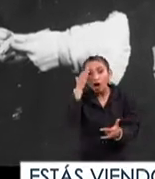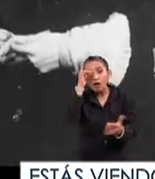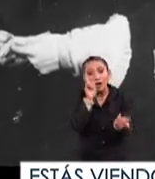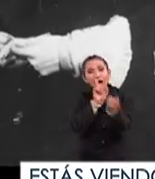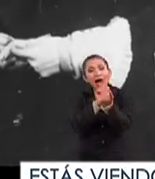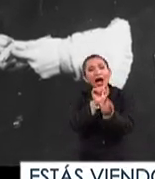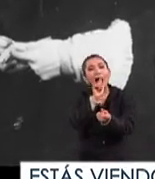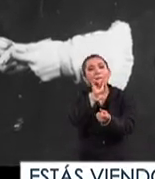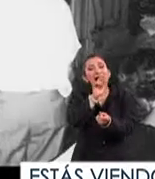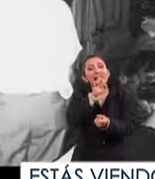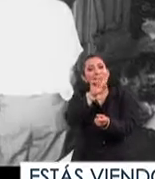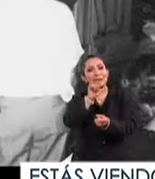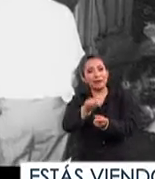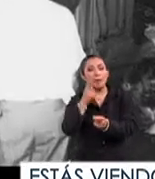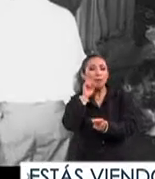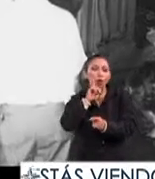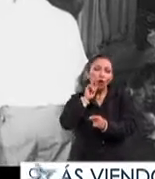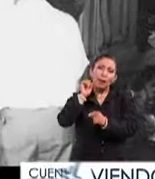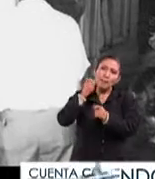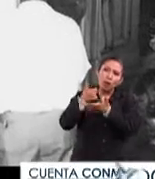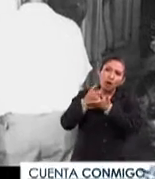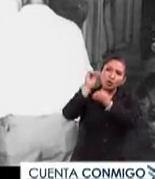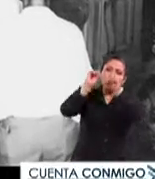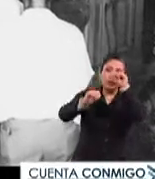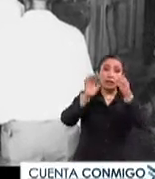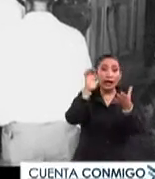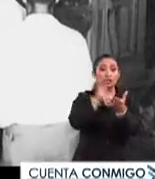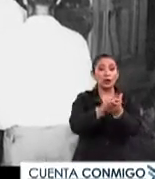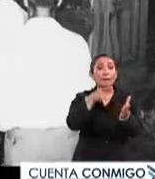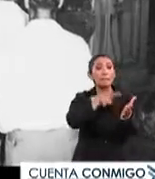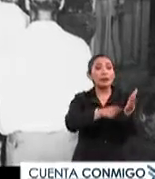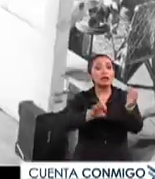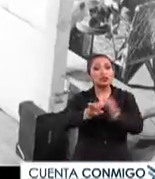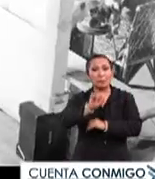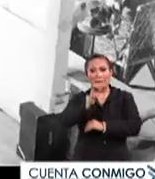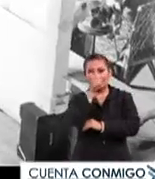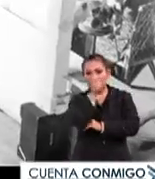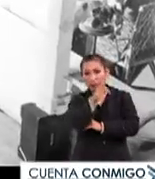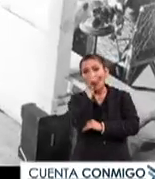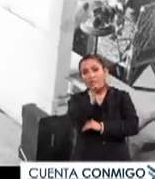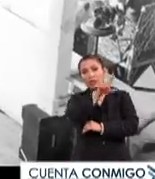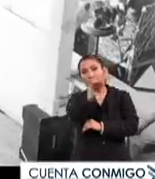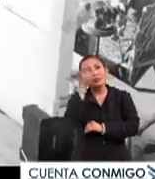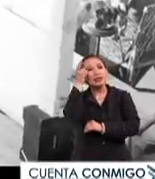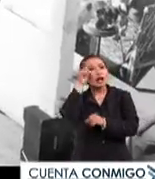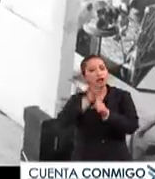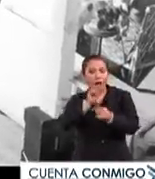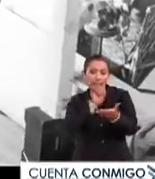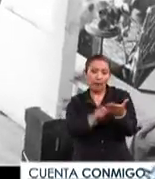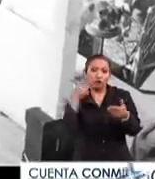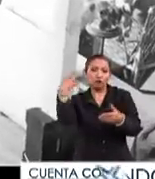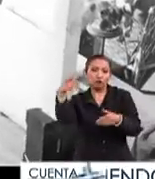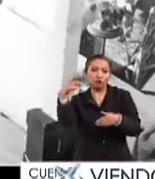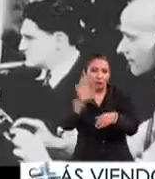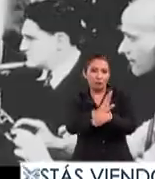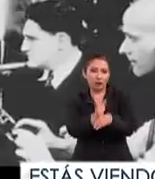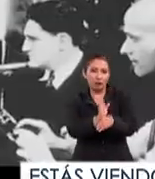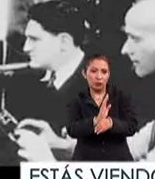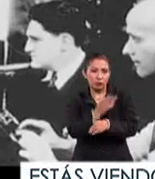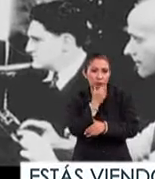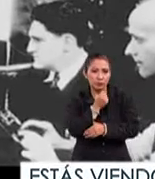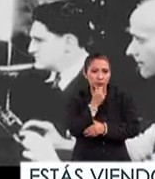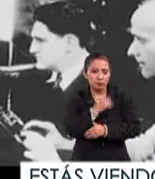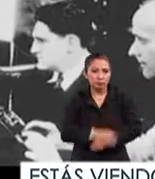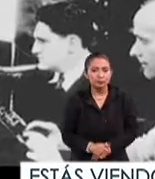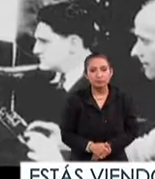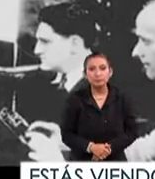conoció a Alma Reville, montadora con quien se casó en 1926, quien fue directora y guionista de varias películas de